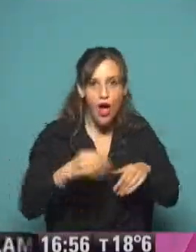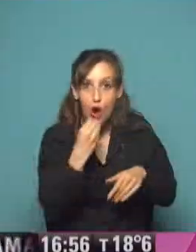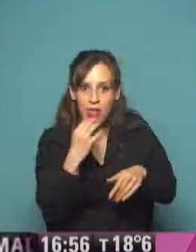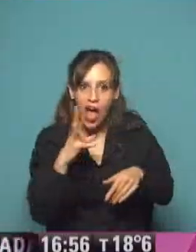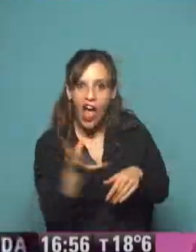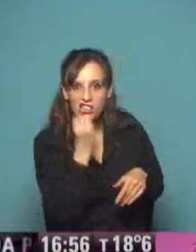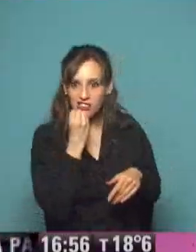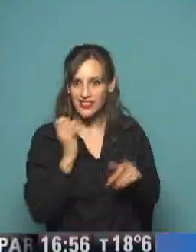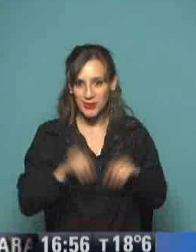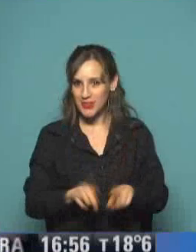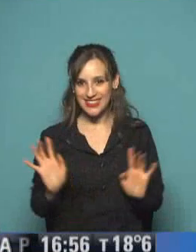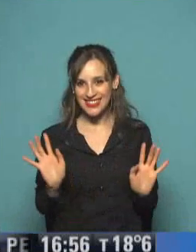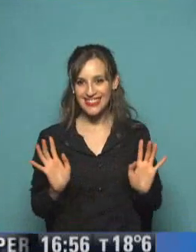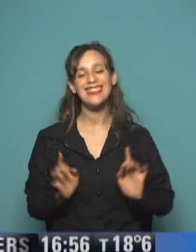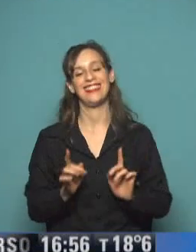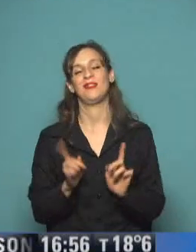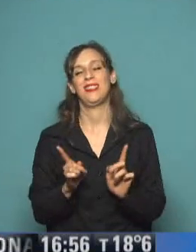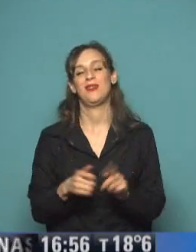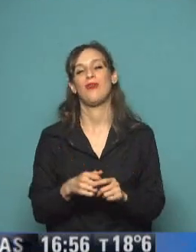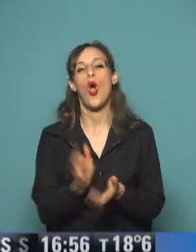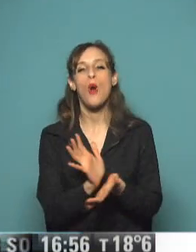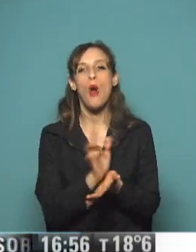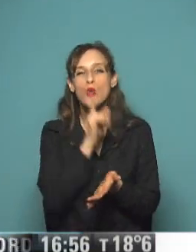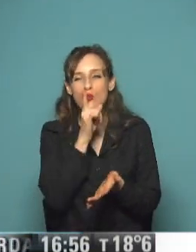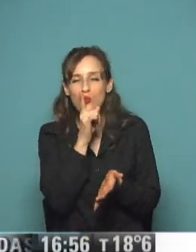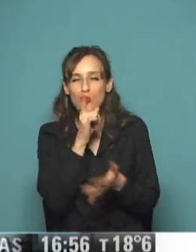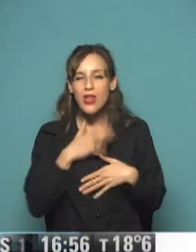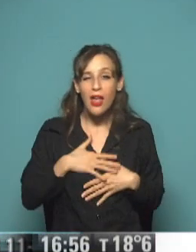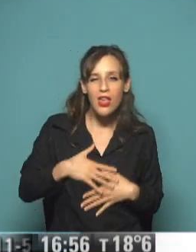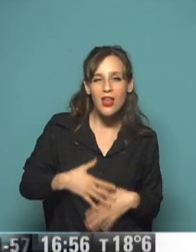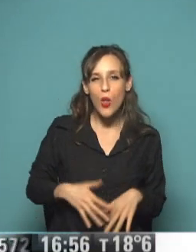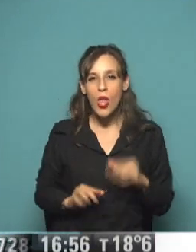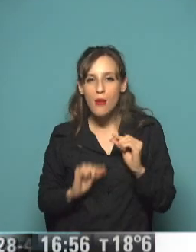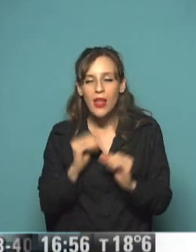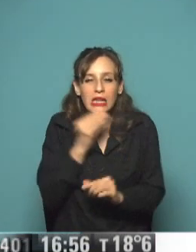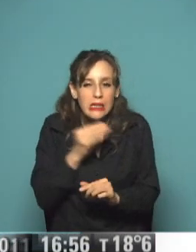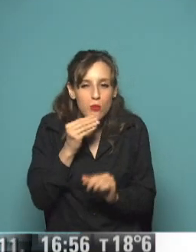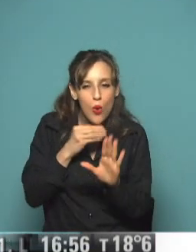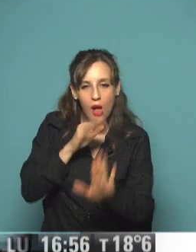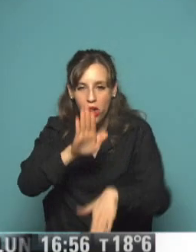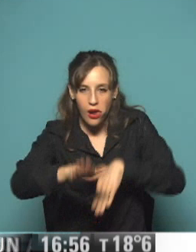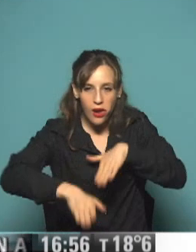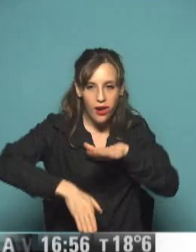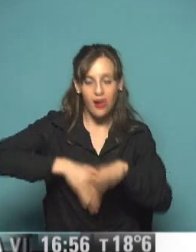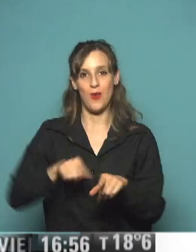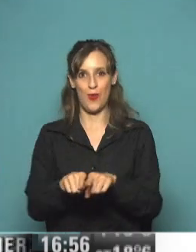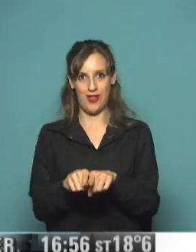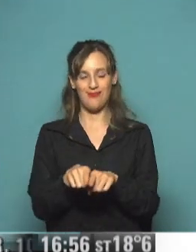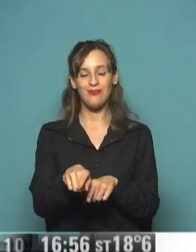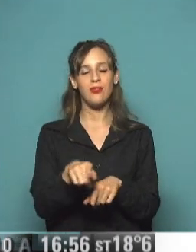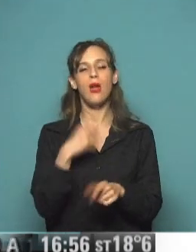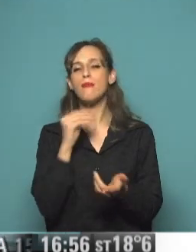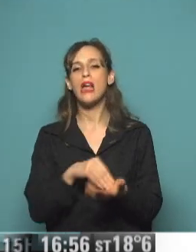Muy sigiloso. Como otra palabra para agregar. Muy silencioso y muy bien. ¿Y qué más dice? Y